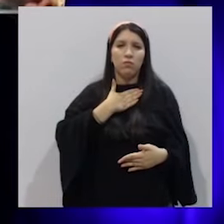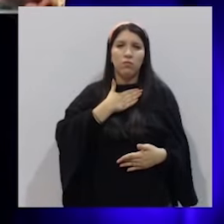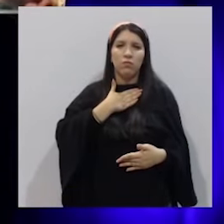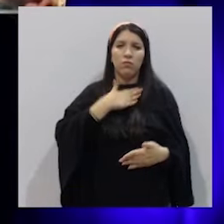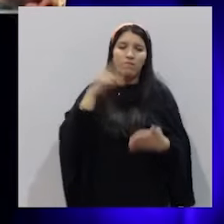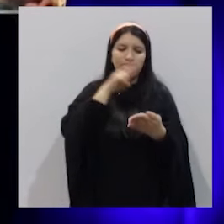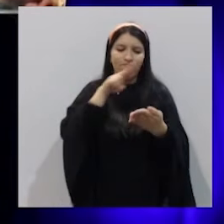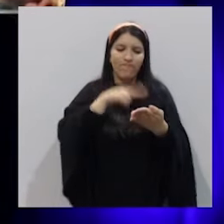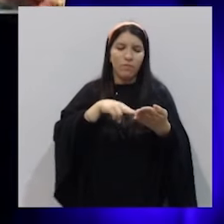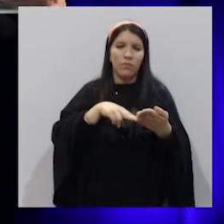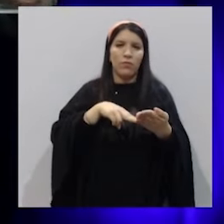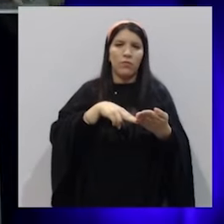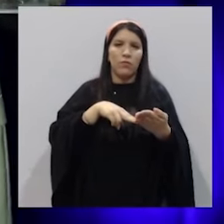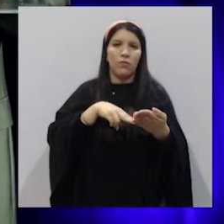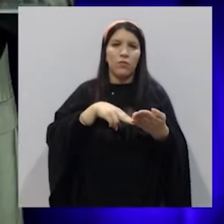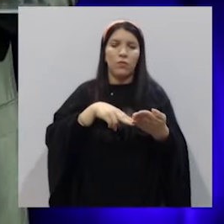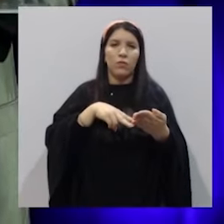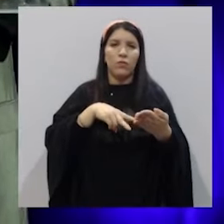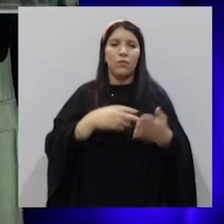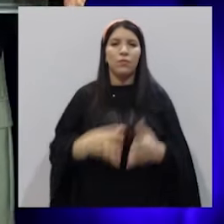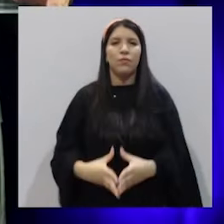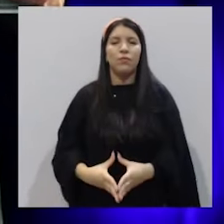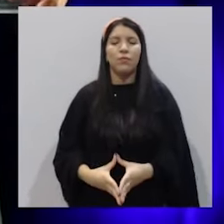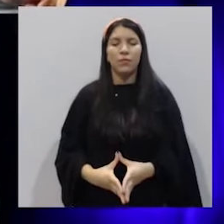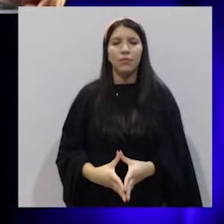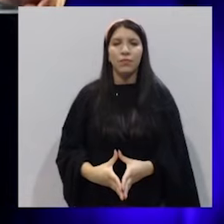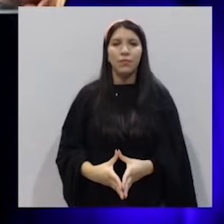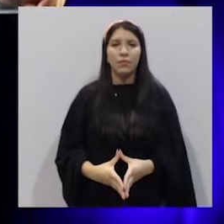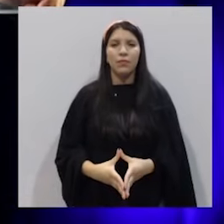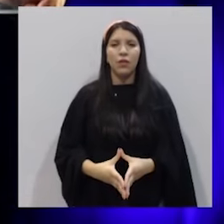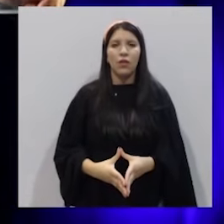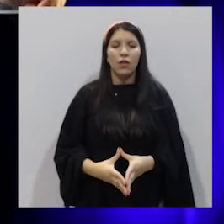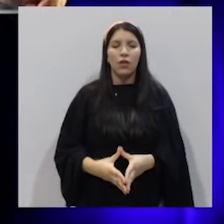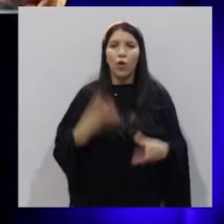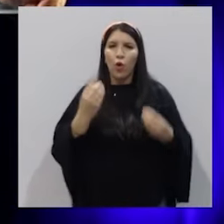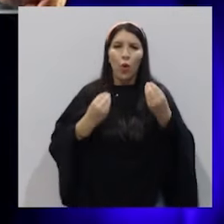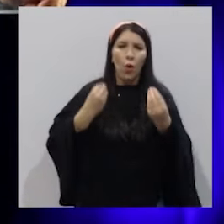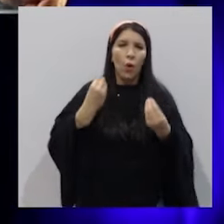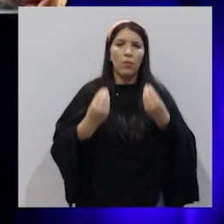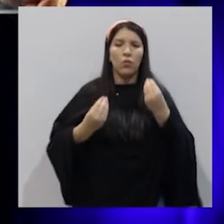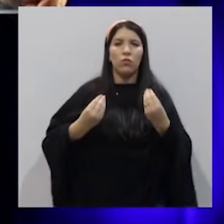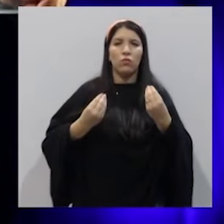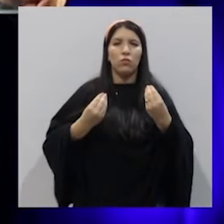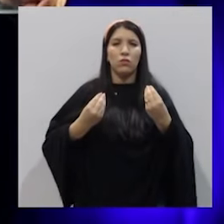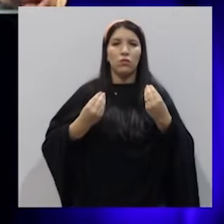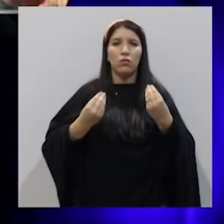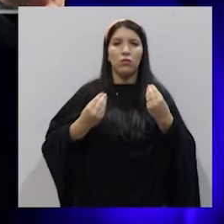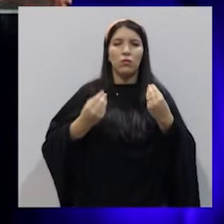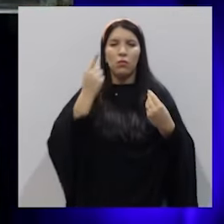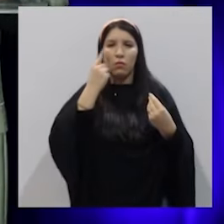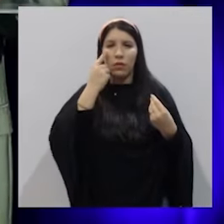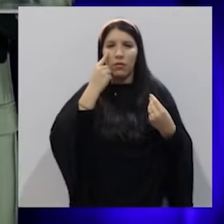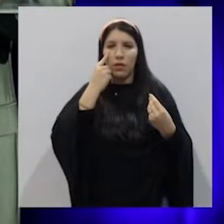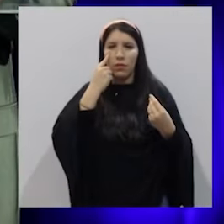situaciones la palabra de dios condena el adulterio la fornicación y nos pide que tengamos una vida que